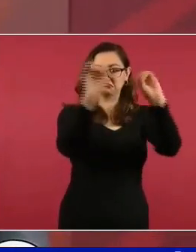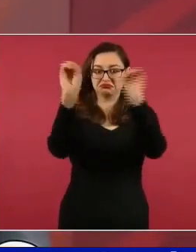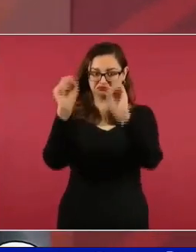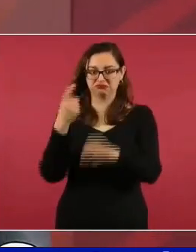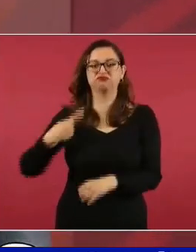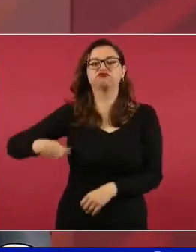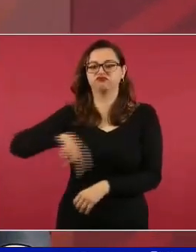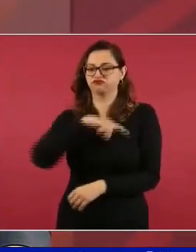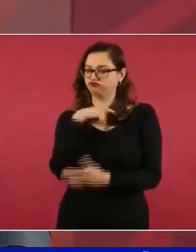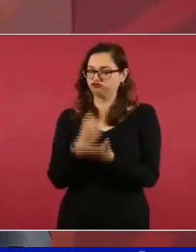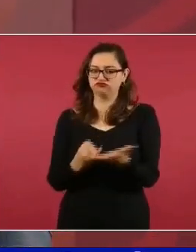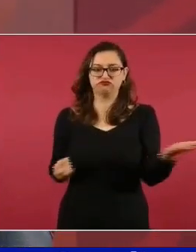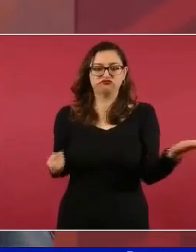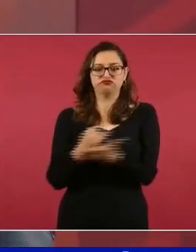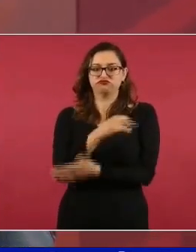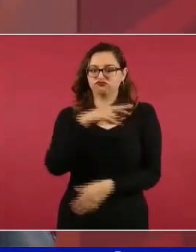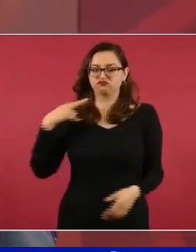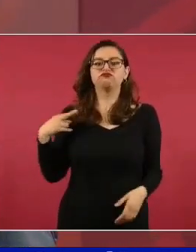tomamos la decisión